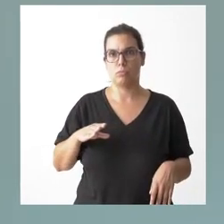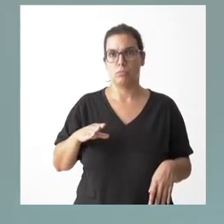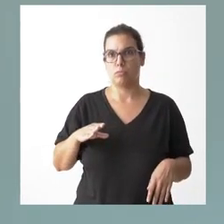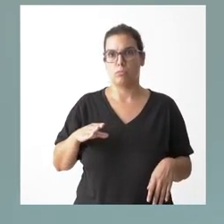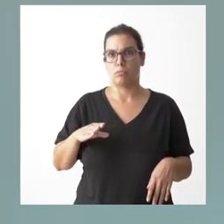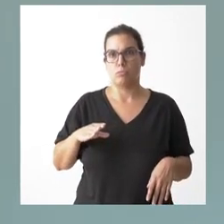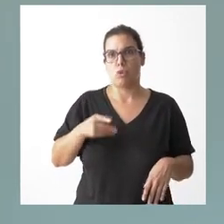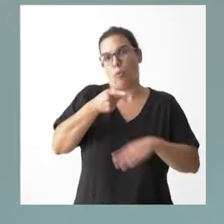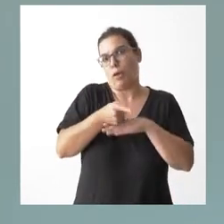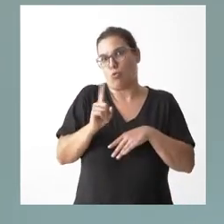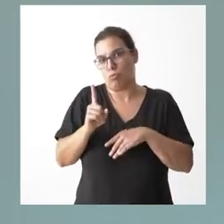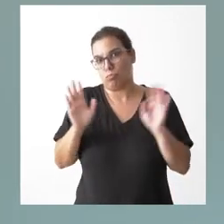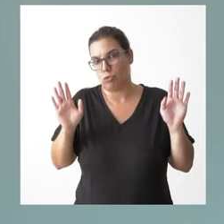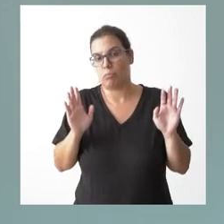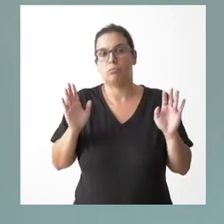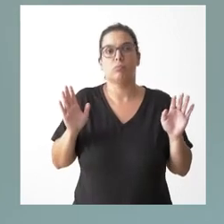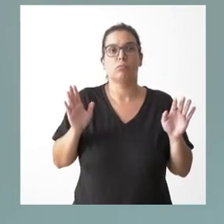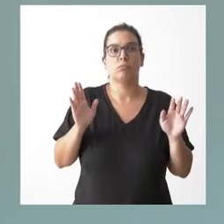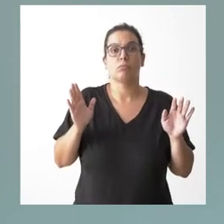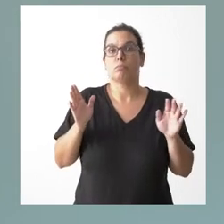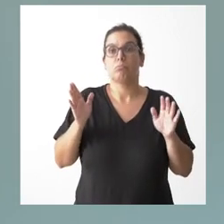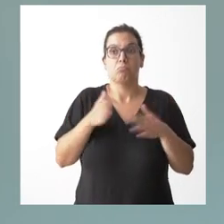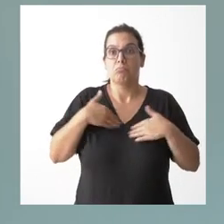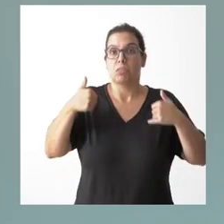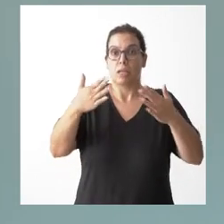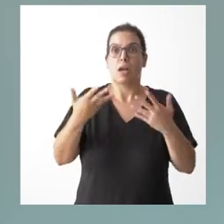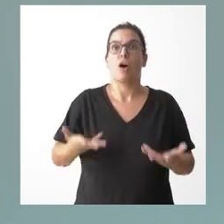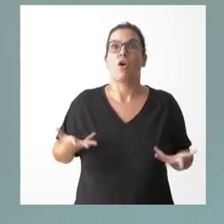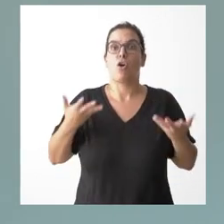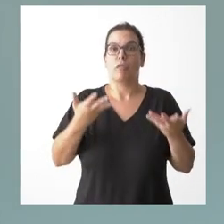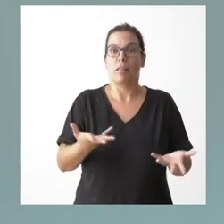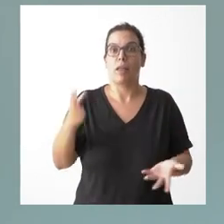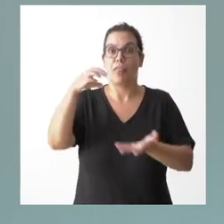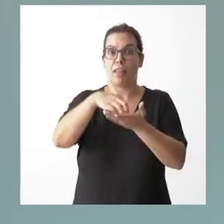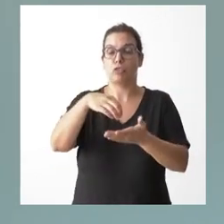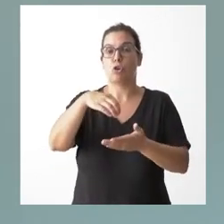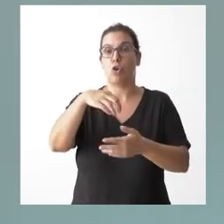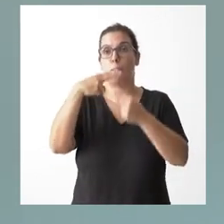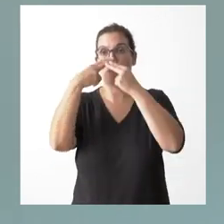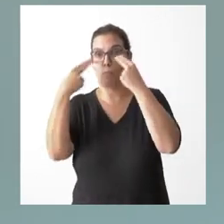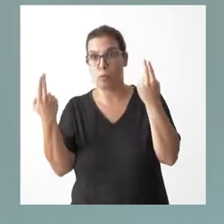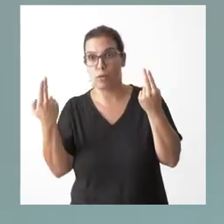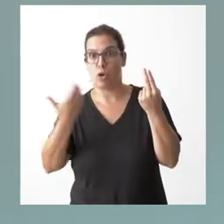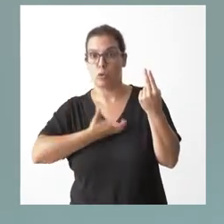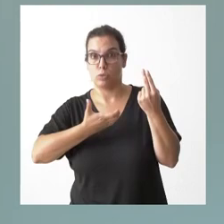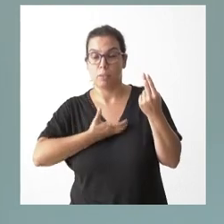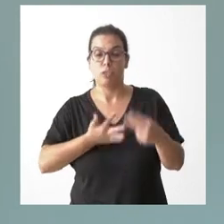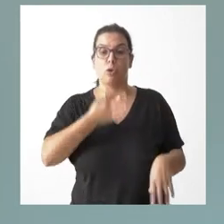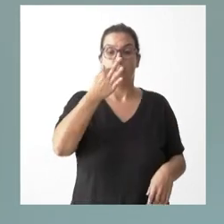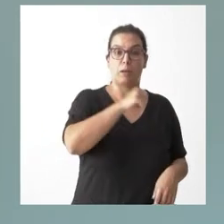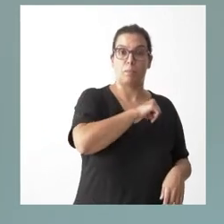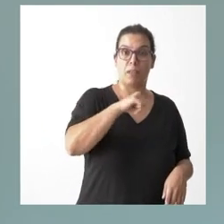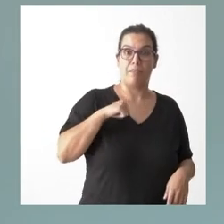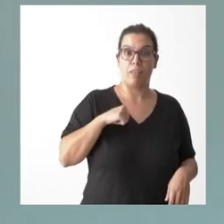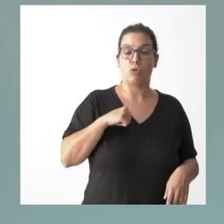los obligatorios, con lo cual se ofertó a los centros públicos y a los públicos de ayuntamientos y a los privados la posibilidad